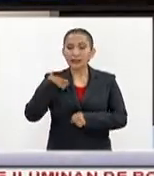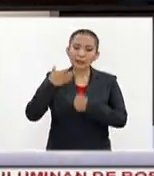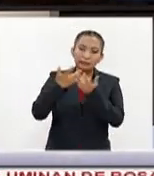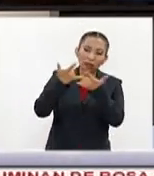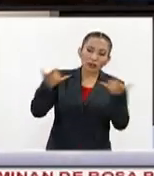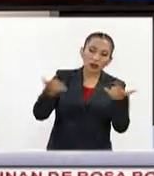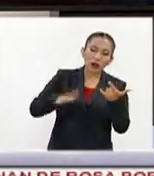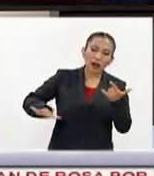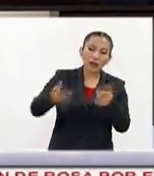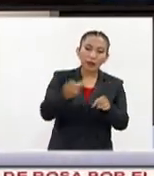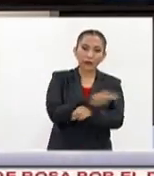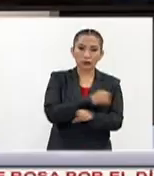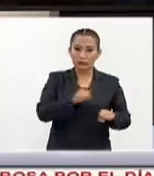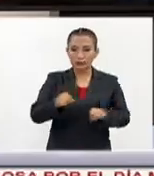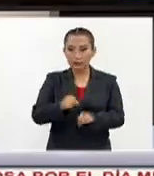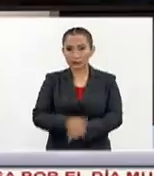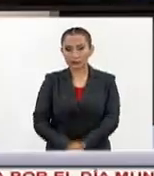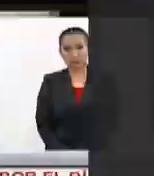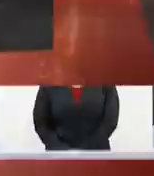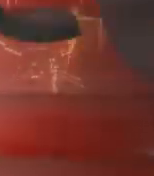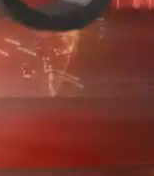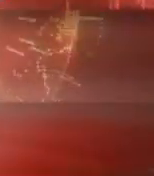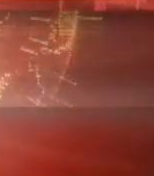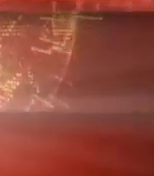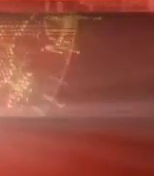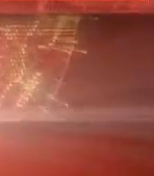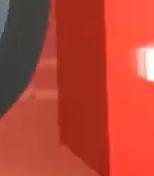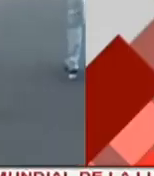panorama tras el terremoto.